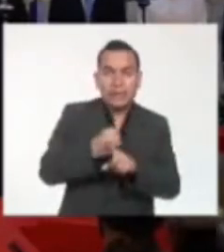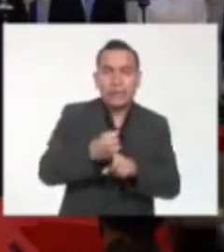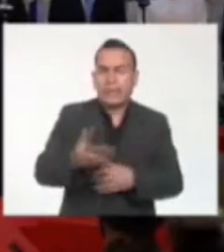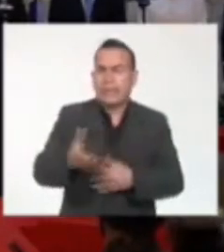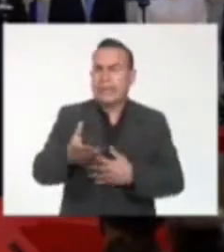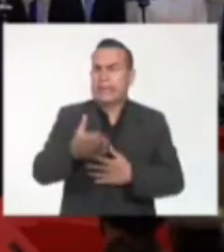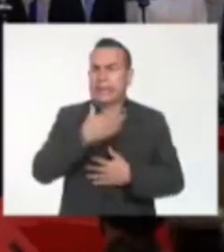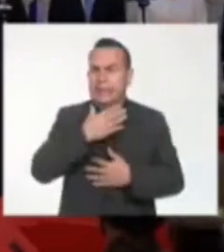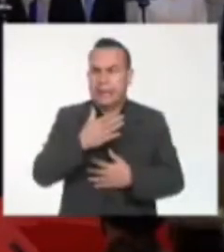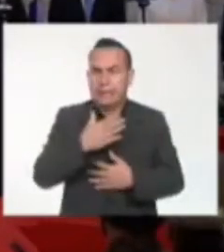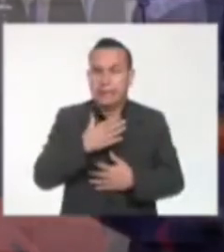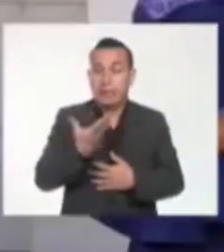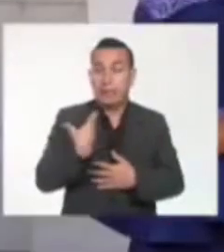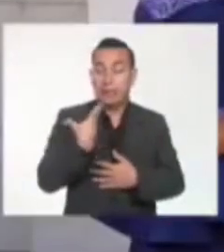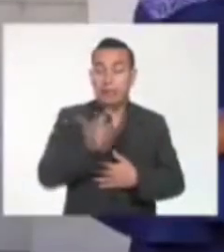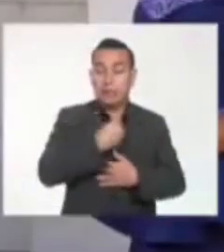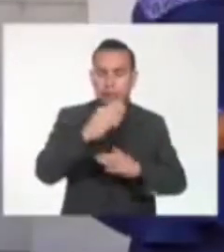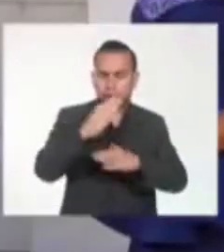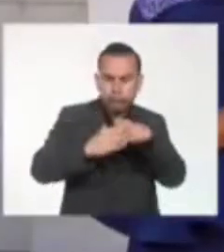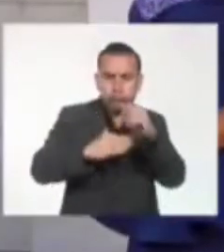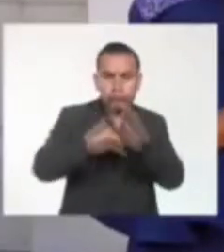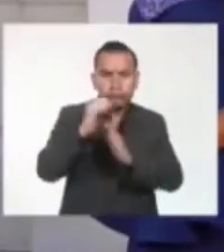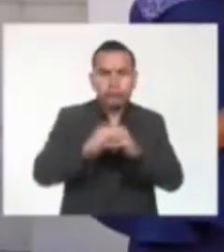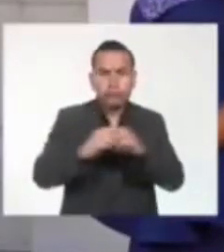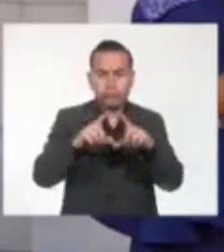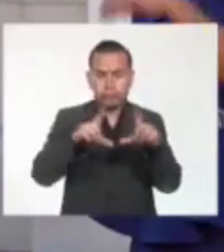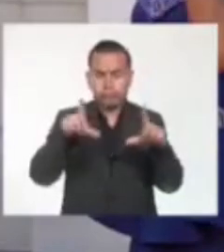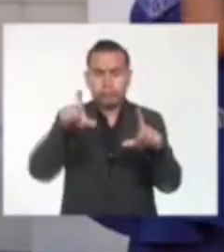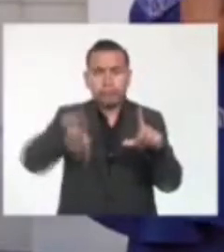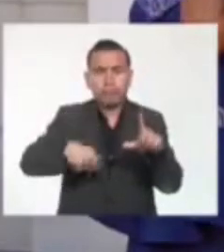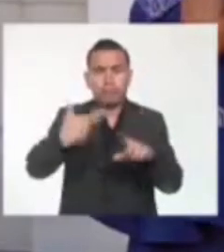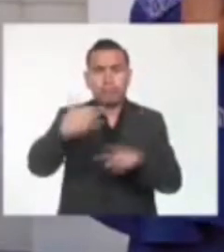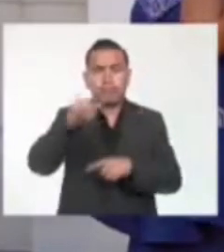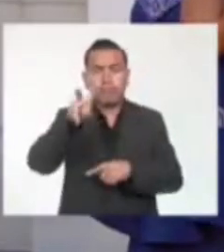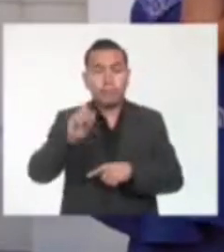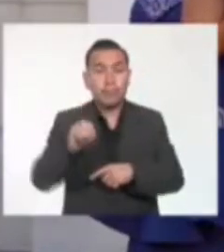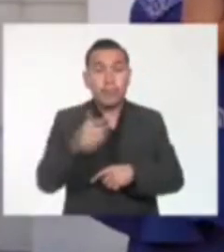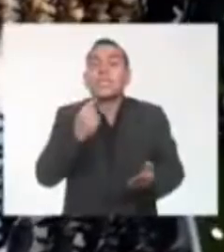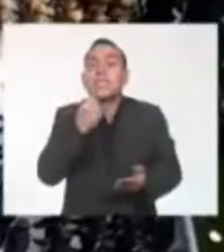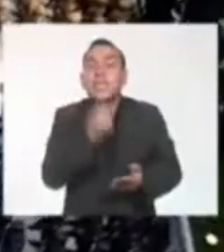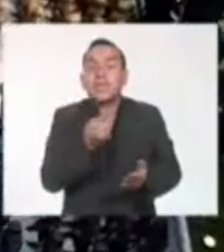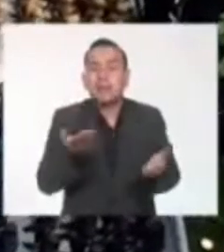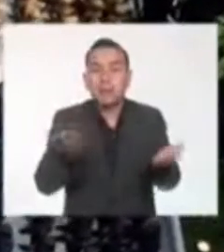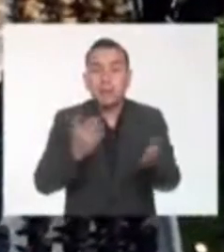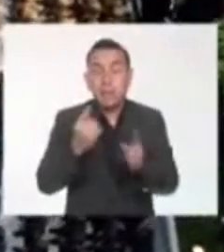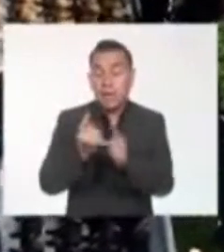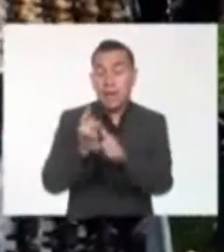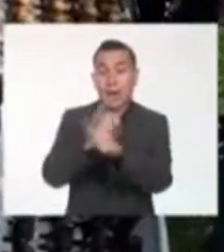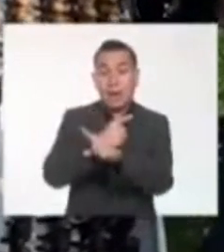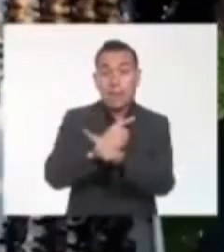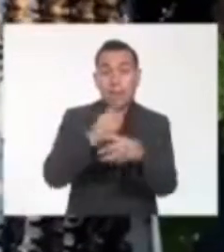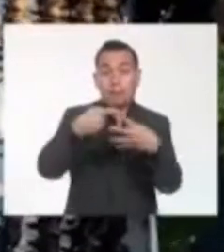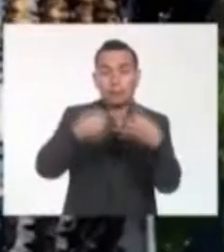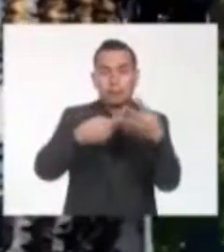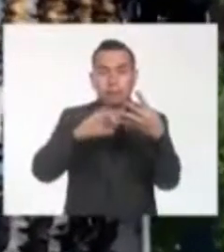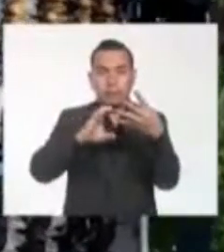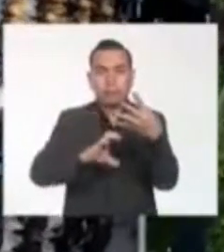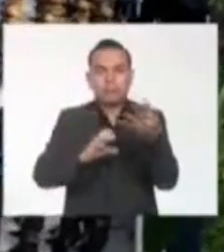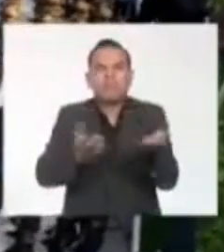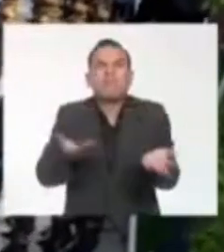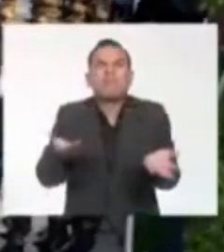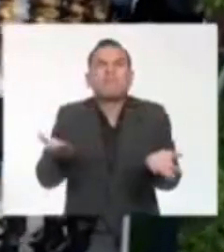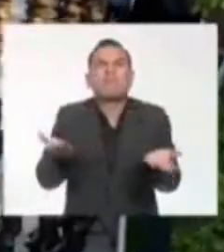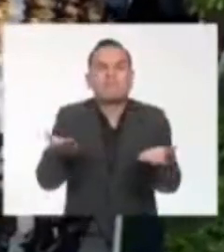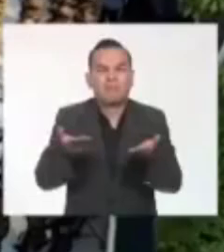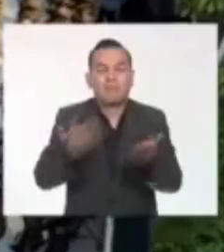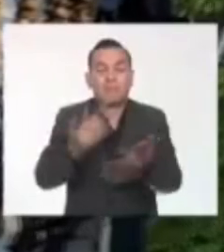las multitudinarias manifestaciones que diferentes sectores de la sociedad realizaron en la capital del país. Dijo que en los 2 años y 3 meses de su